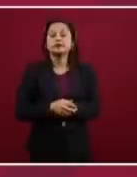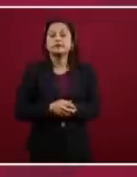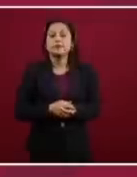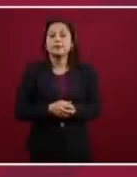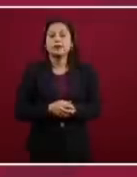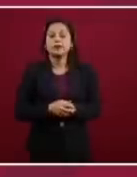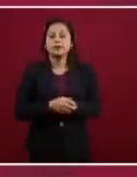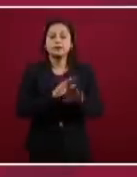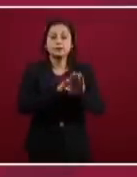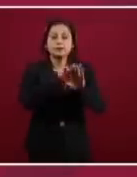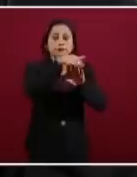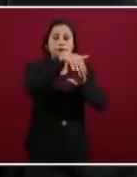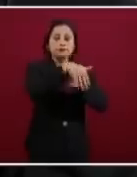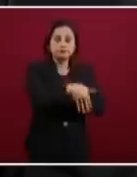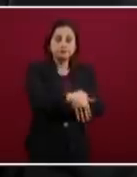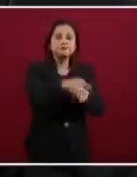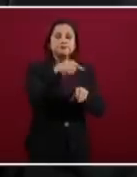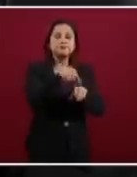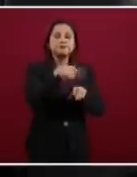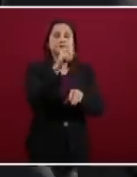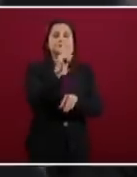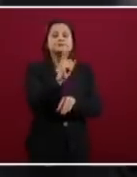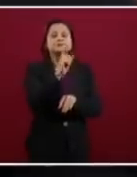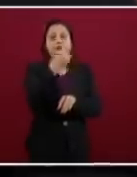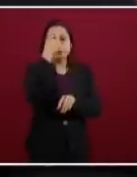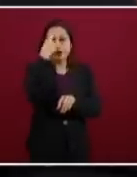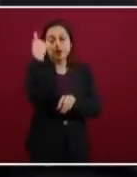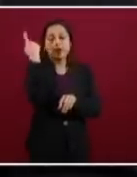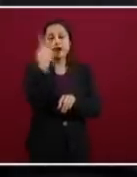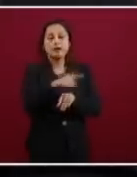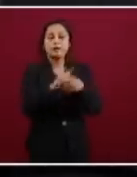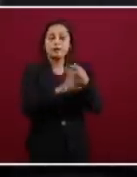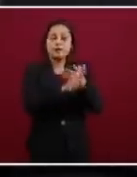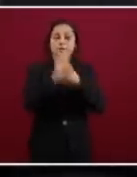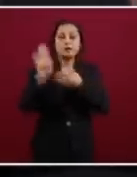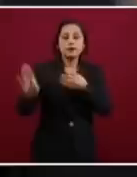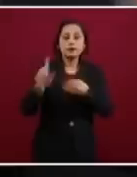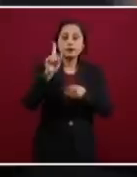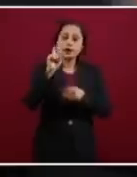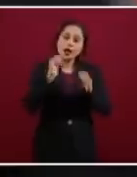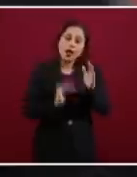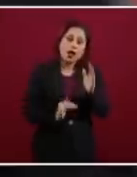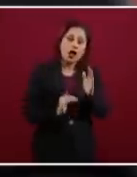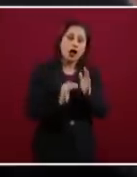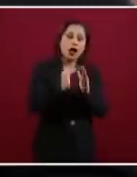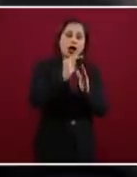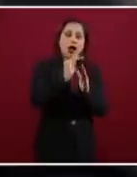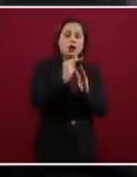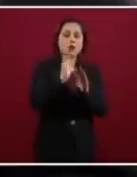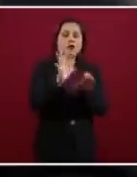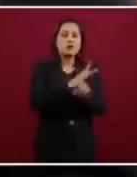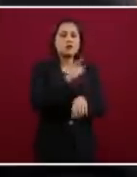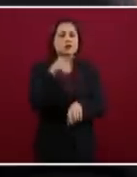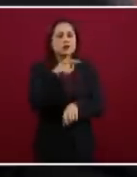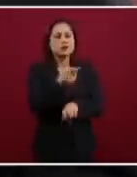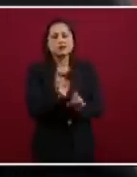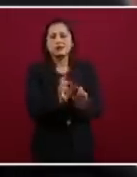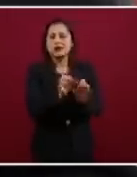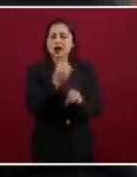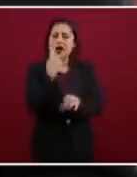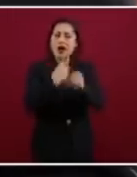que va a evitar inundaciones año con año